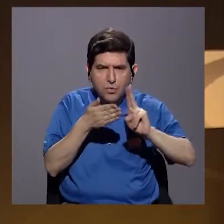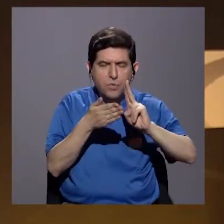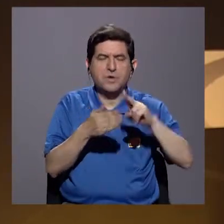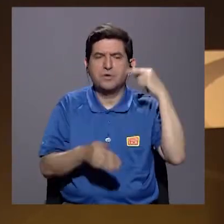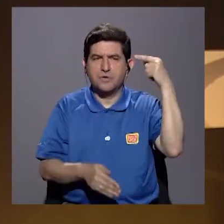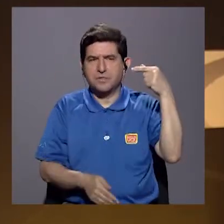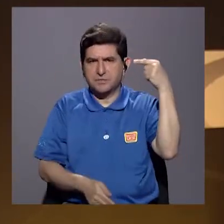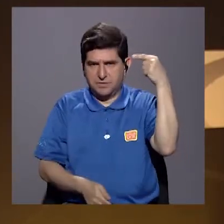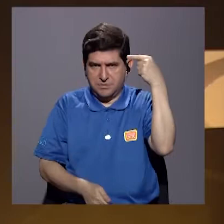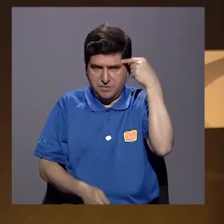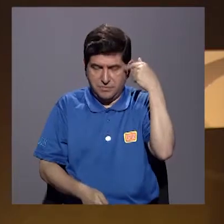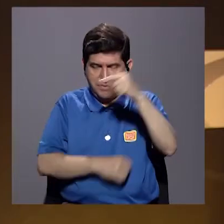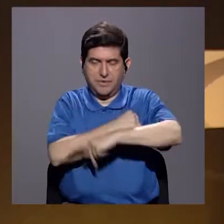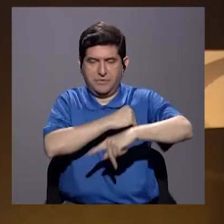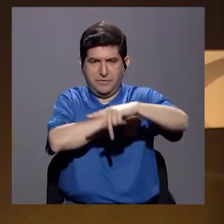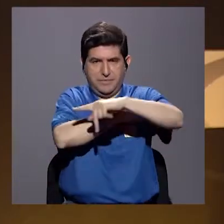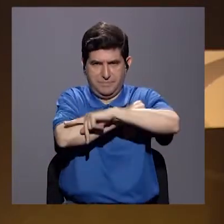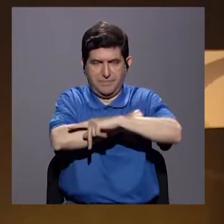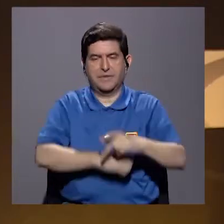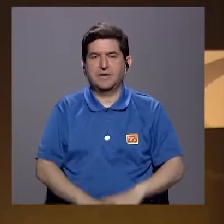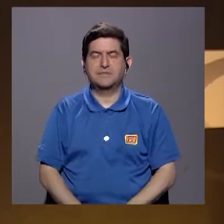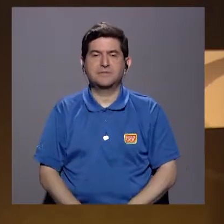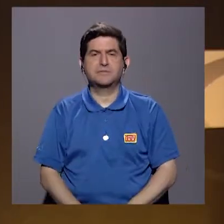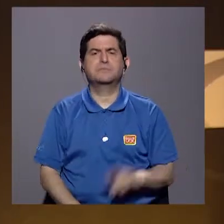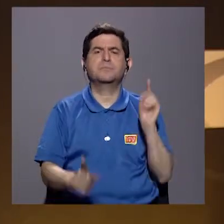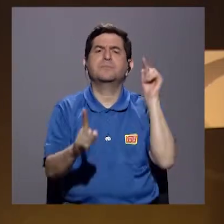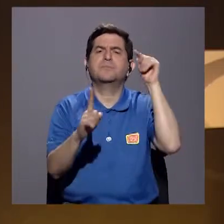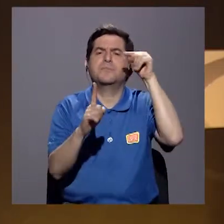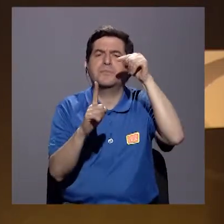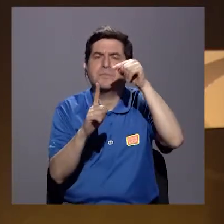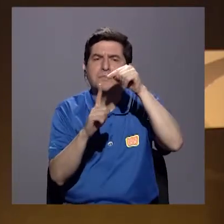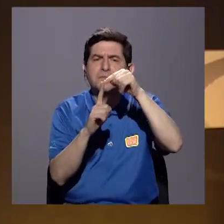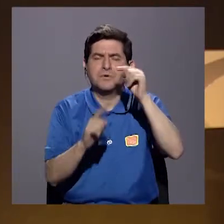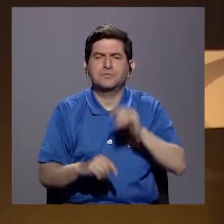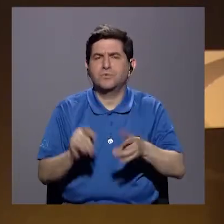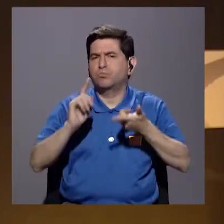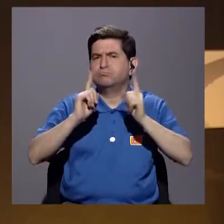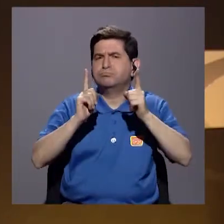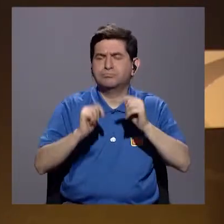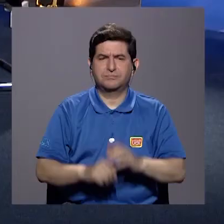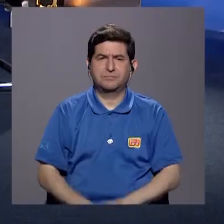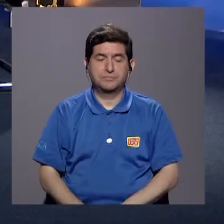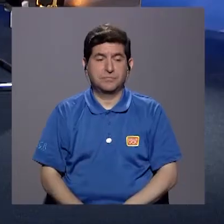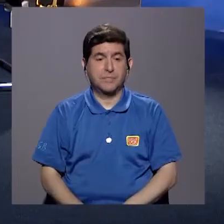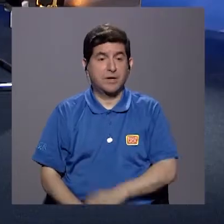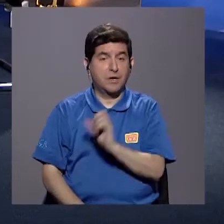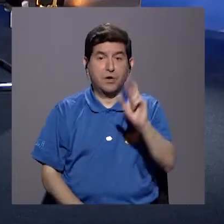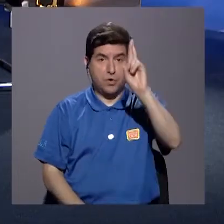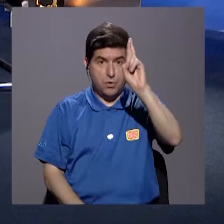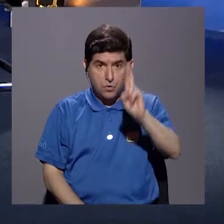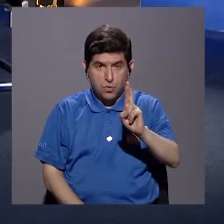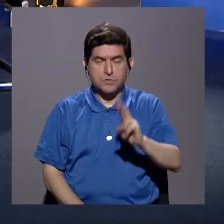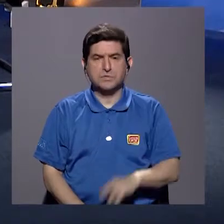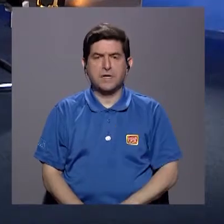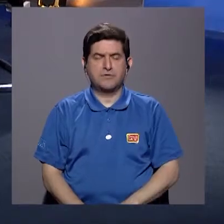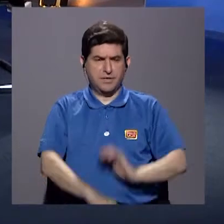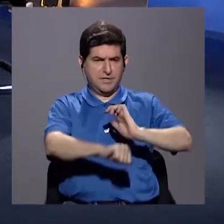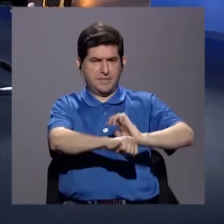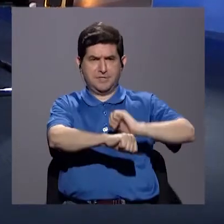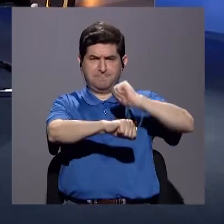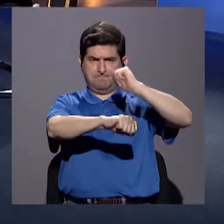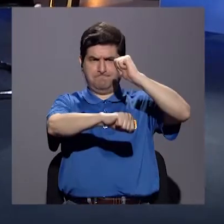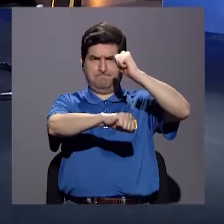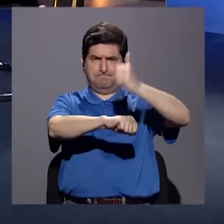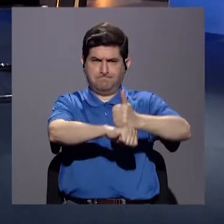desarrollando las universidades estatales de nuestro país, con el propósito, don Eduardo, de poner a Costa